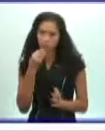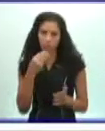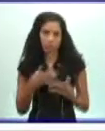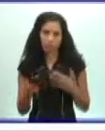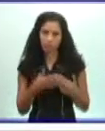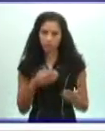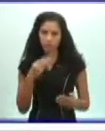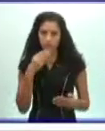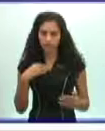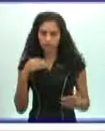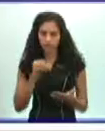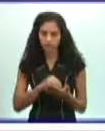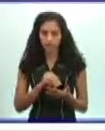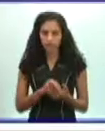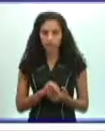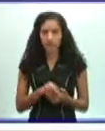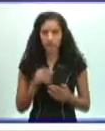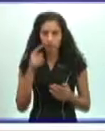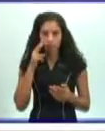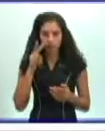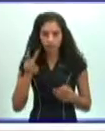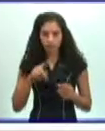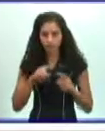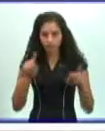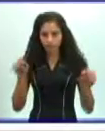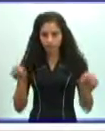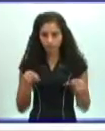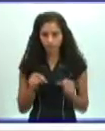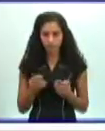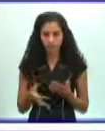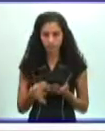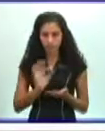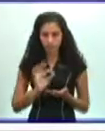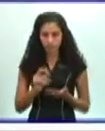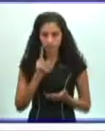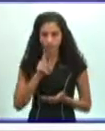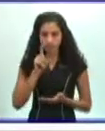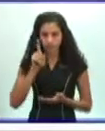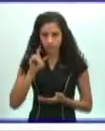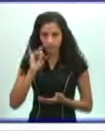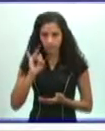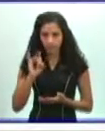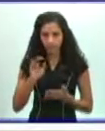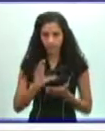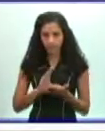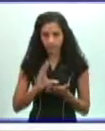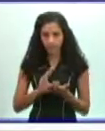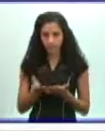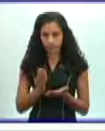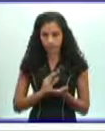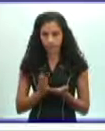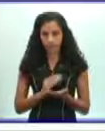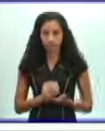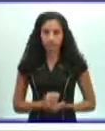eso aparece en el recuadro de la página 117 de tu libro de texto.